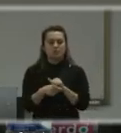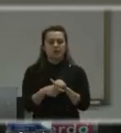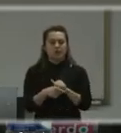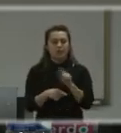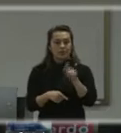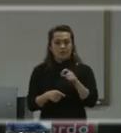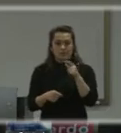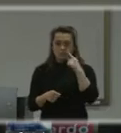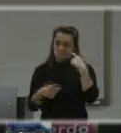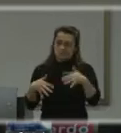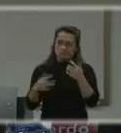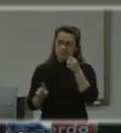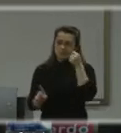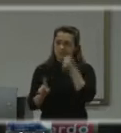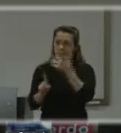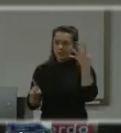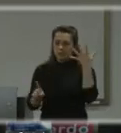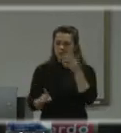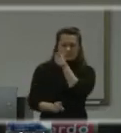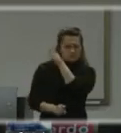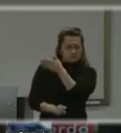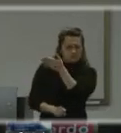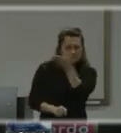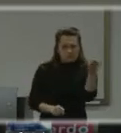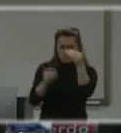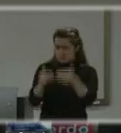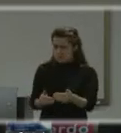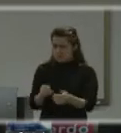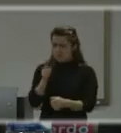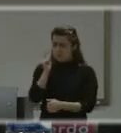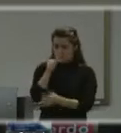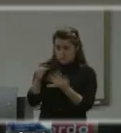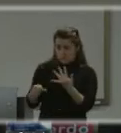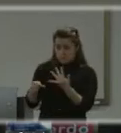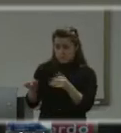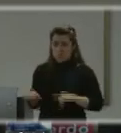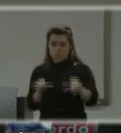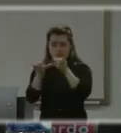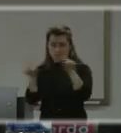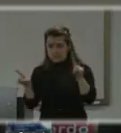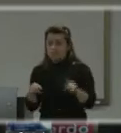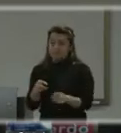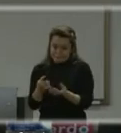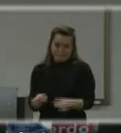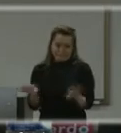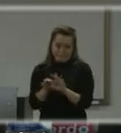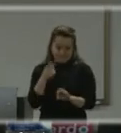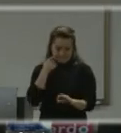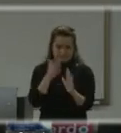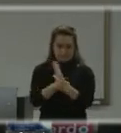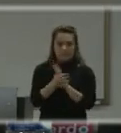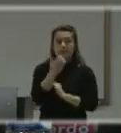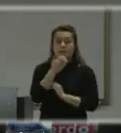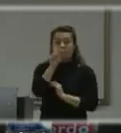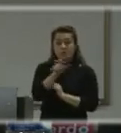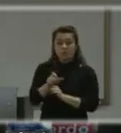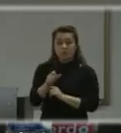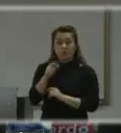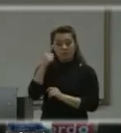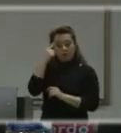tiene un impacto diferente según qué tipo de discapacidad tenga una persona. Por ejemplo, las personas con